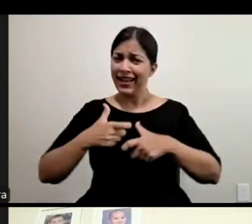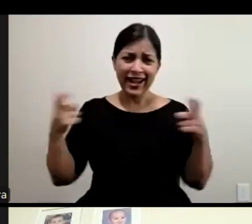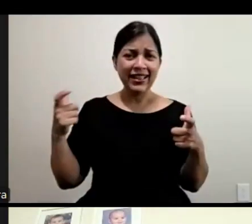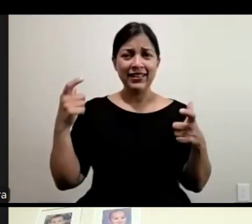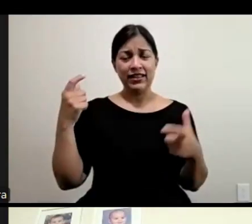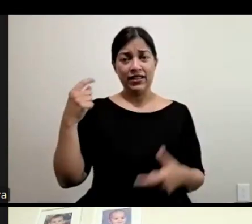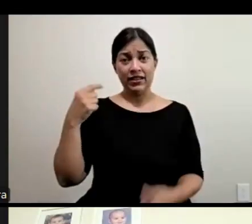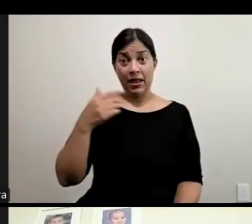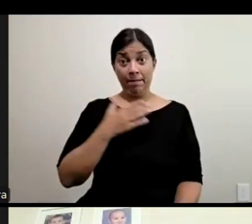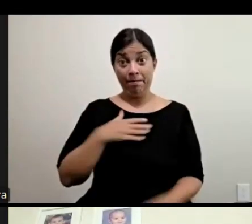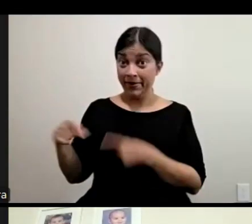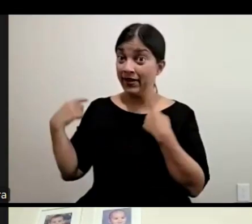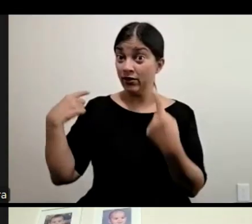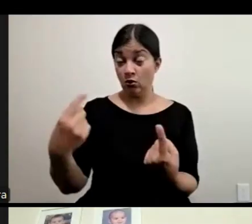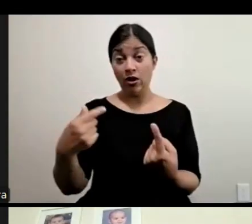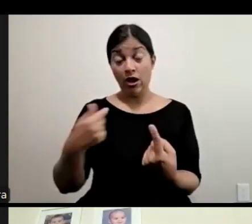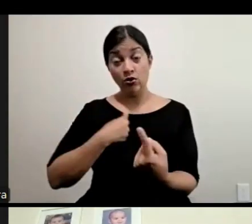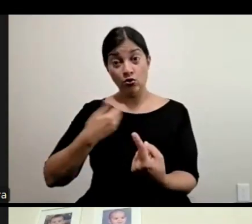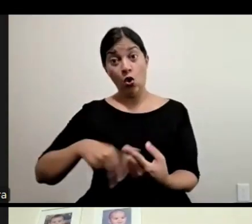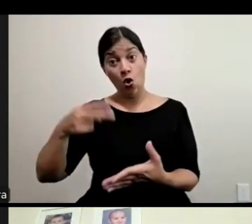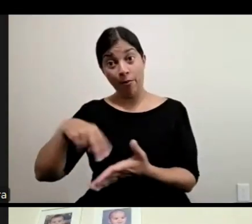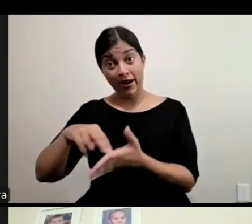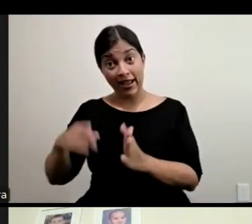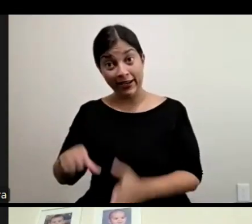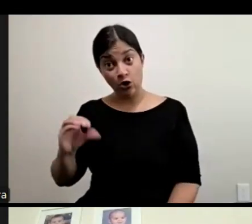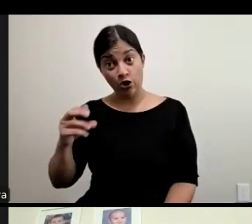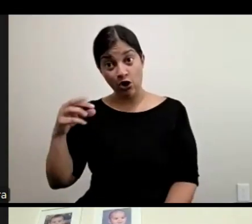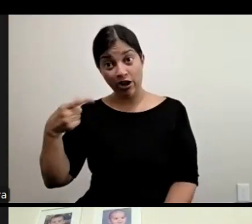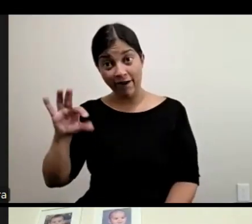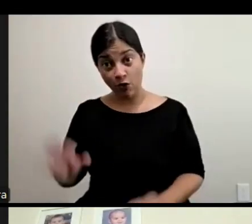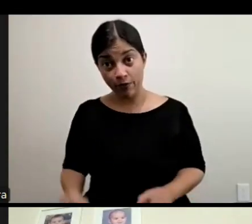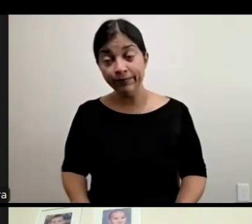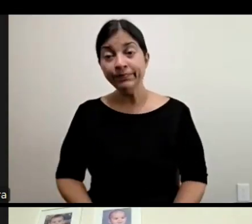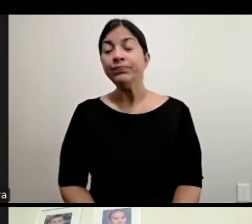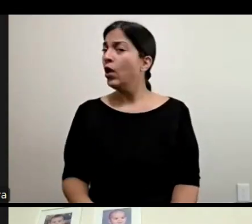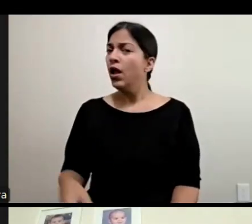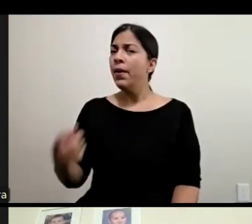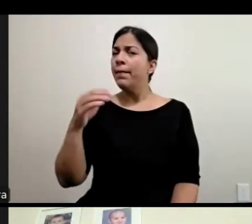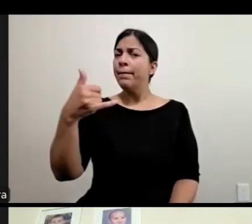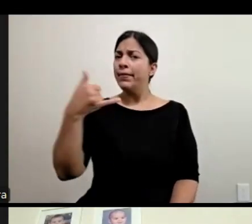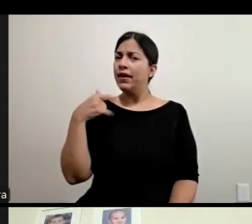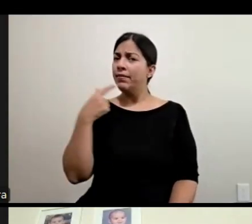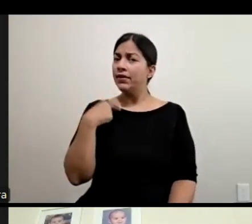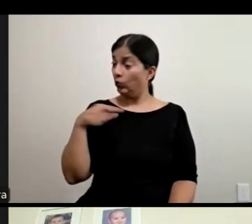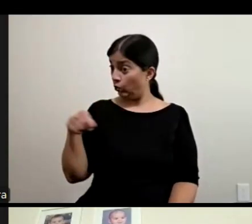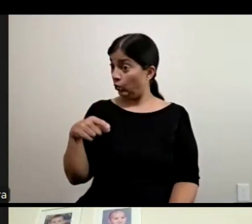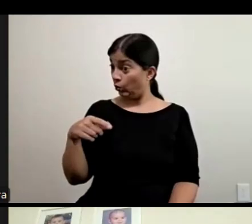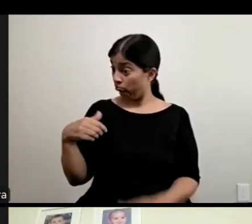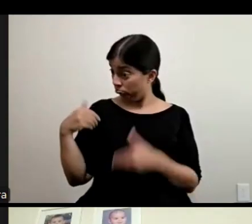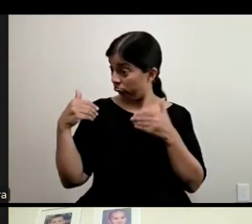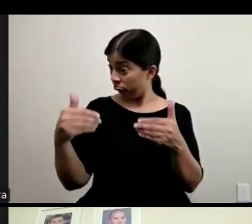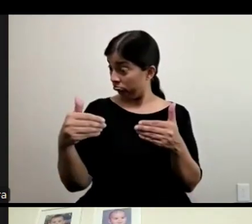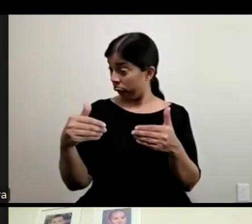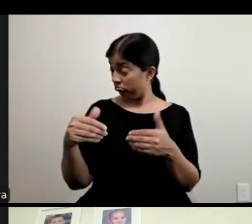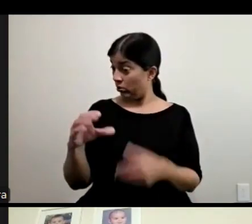bailarín. Porque Rafael Rojas me llama y me dice, mira, tú te atreverías a coreografiar esto, pero cuando yo sigo, él me da